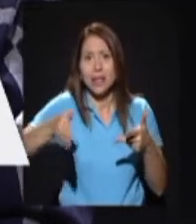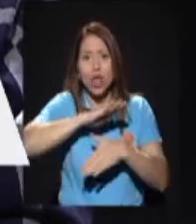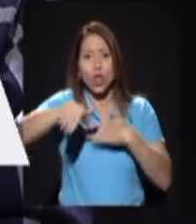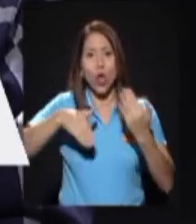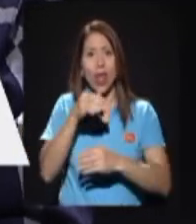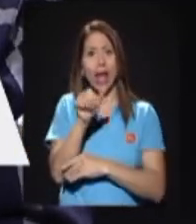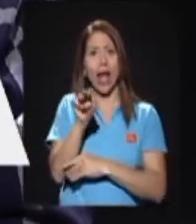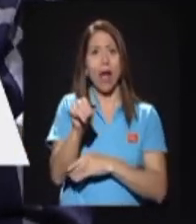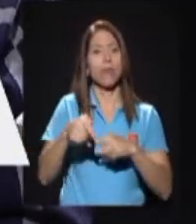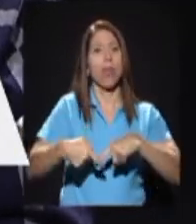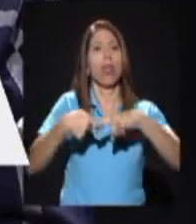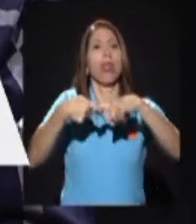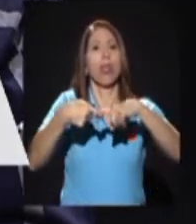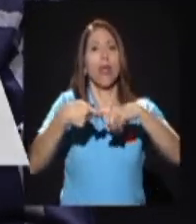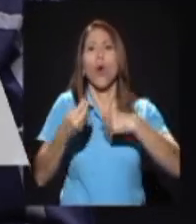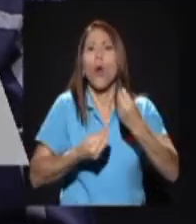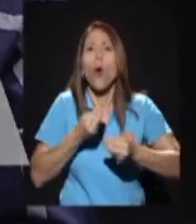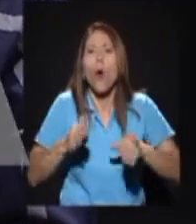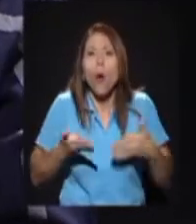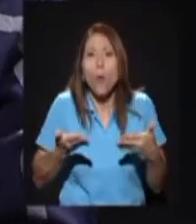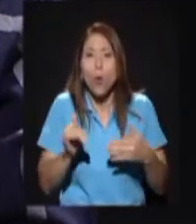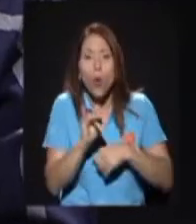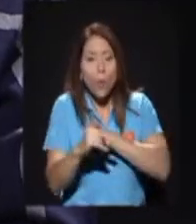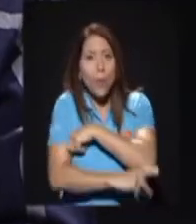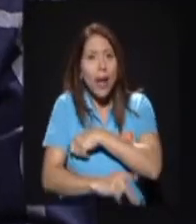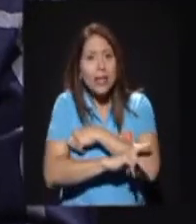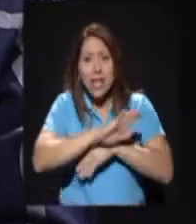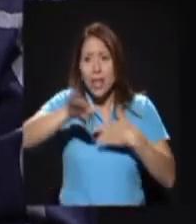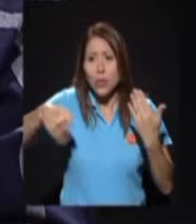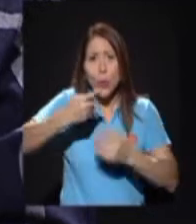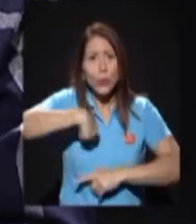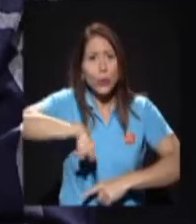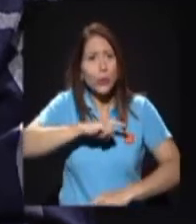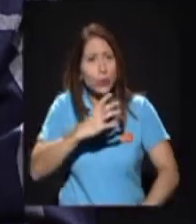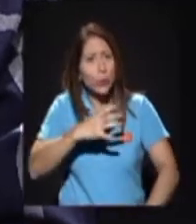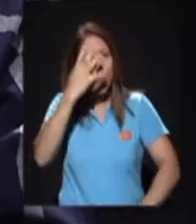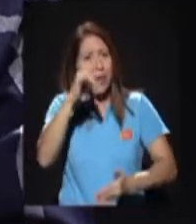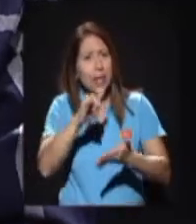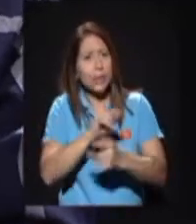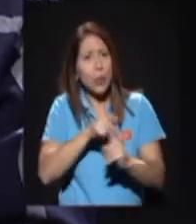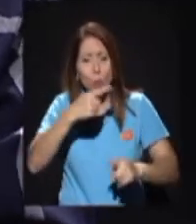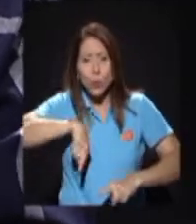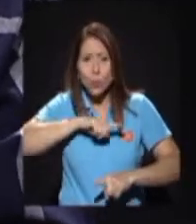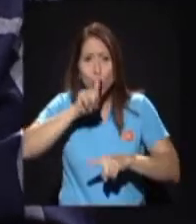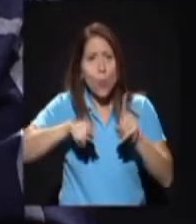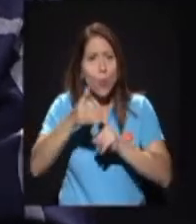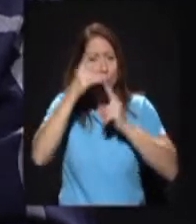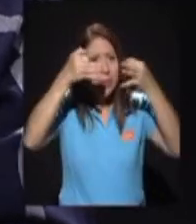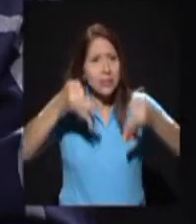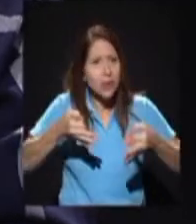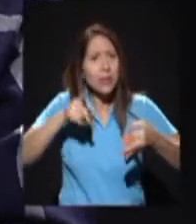¿Cómo es que como país a todos nos molesta eso y no somos capaces de tomar las decisiones que hay que